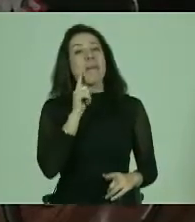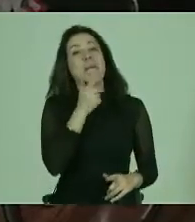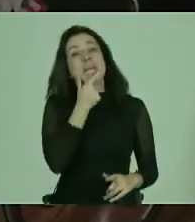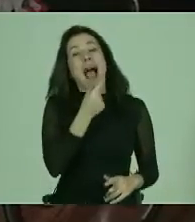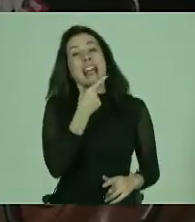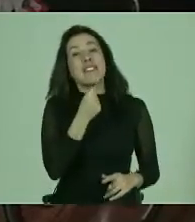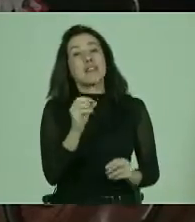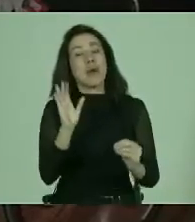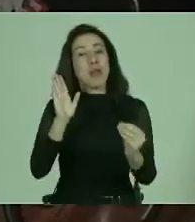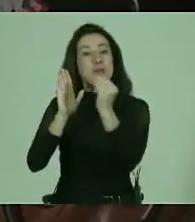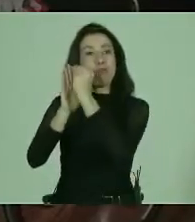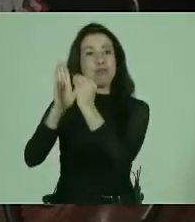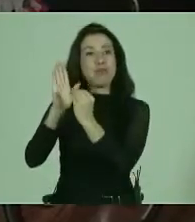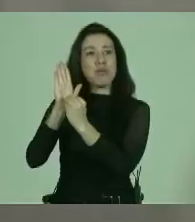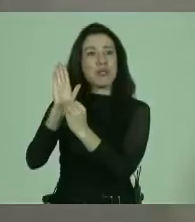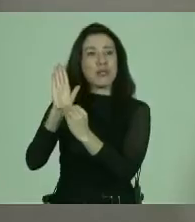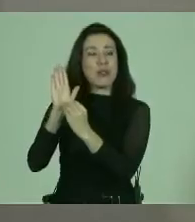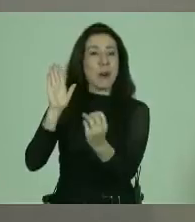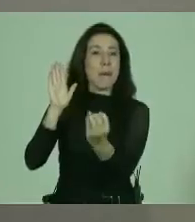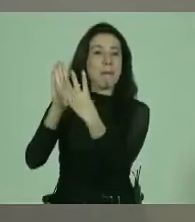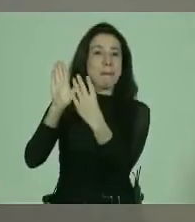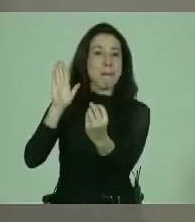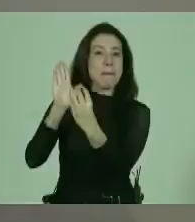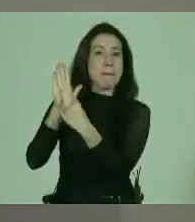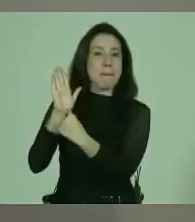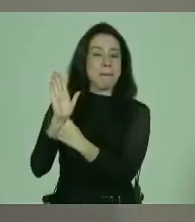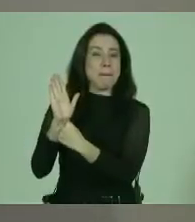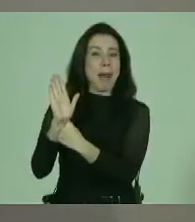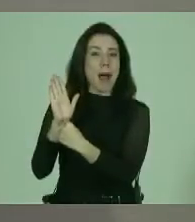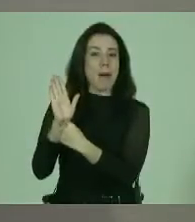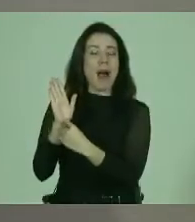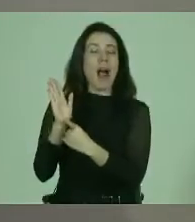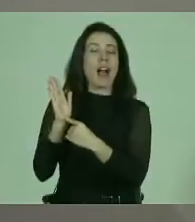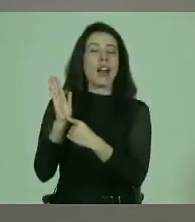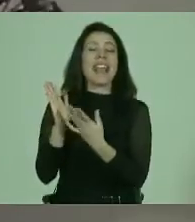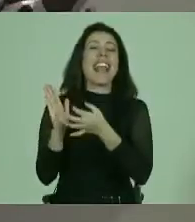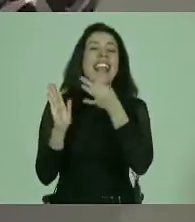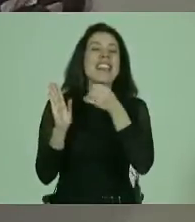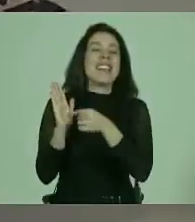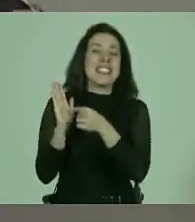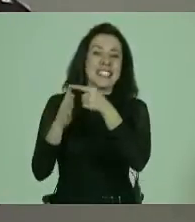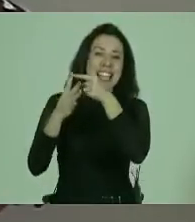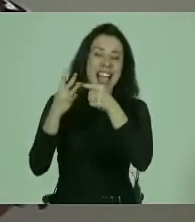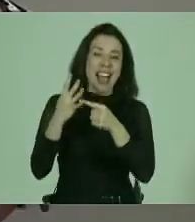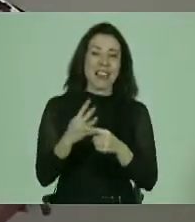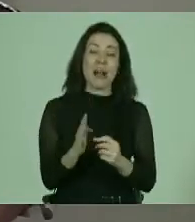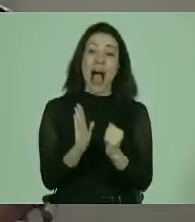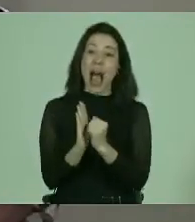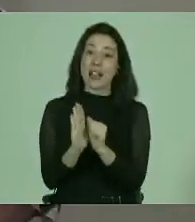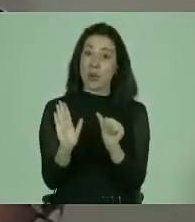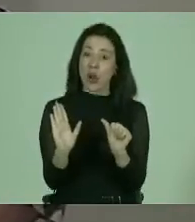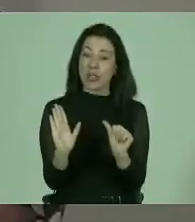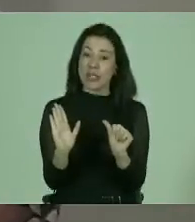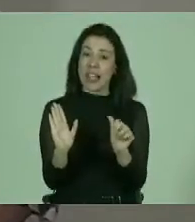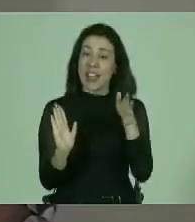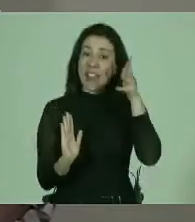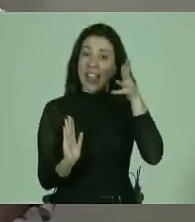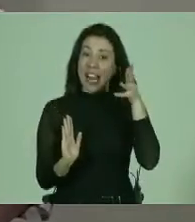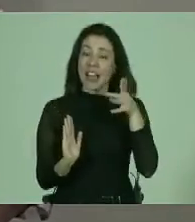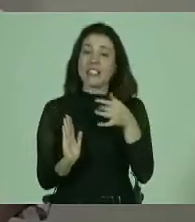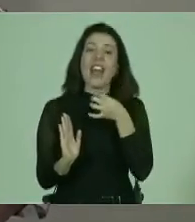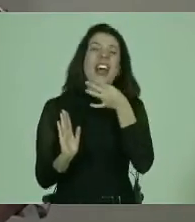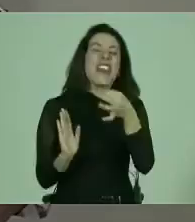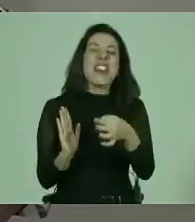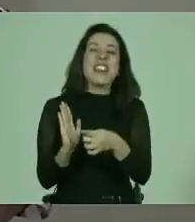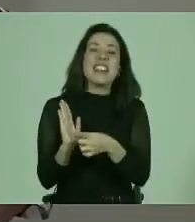poner él al menos de que va a cada uno de ellos bueno el artículo 6 de la declaración se